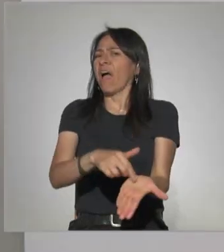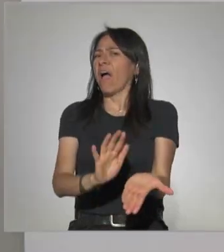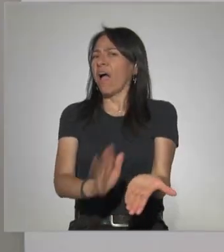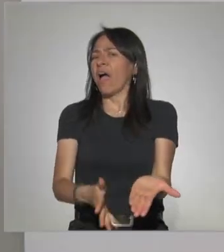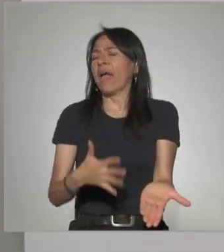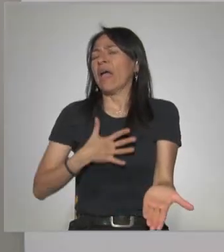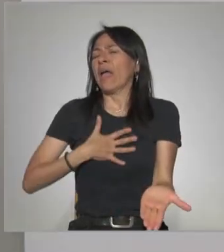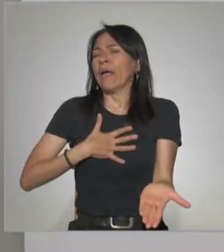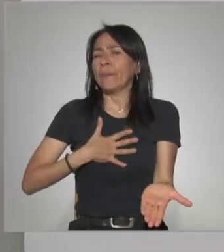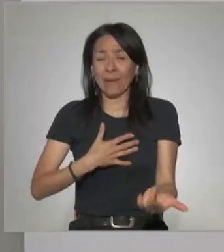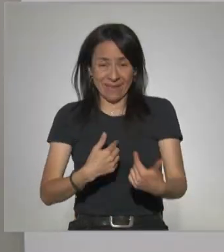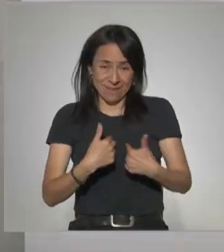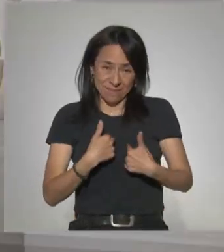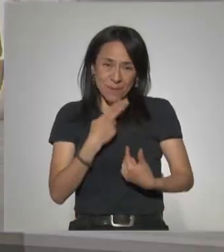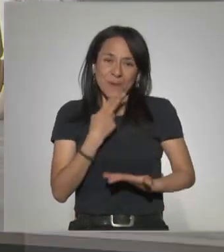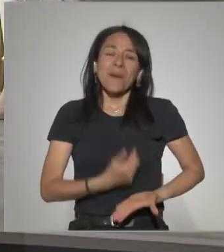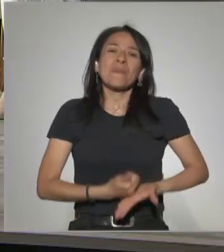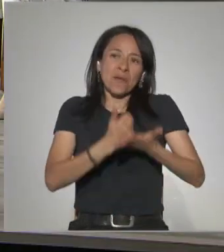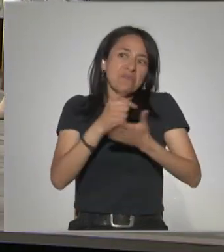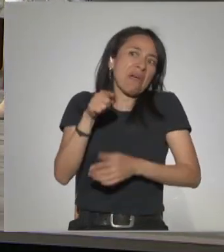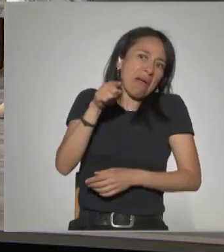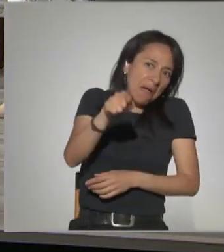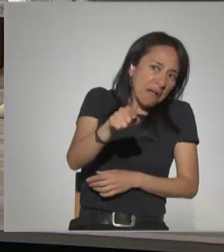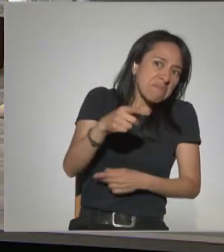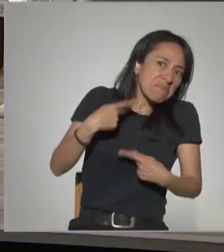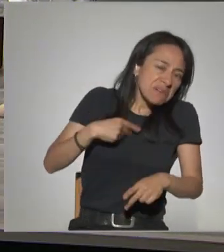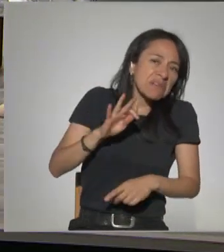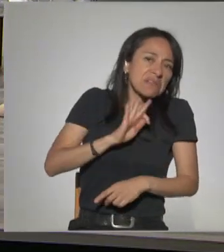le puede ayudar a esa persona, no sé. Yo quiero dar